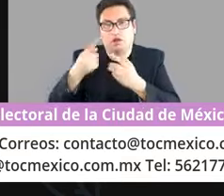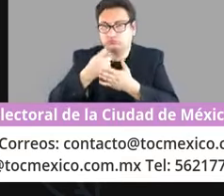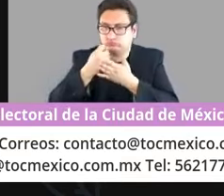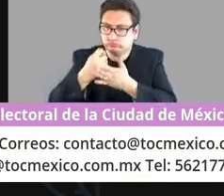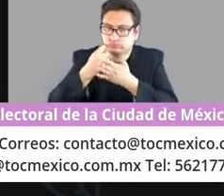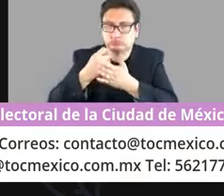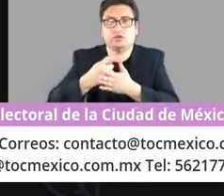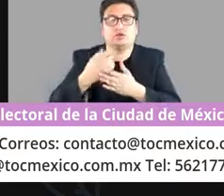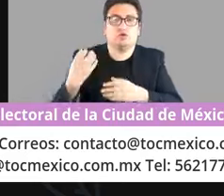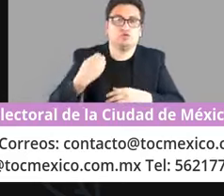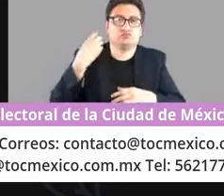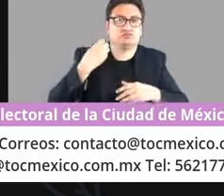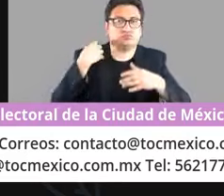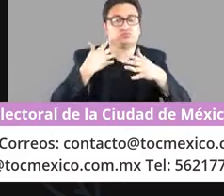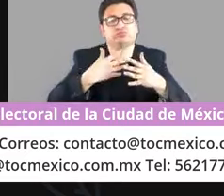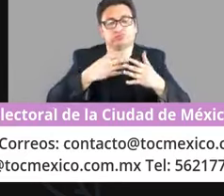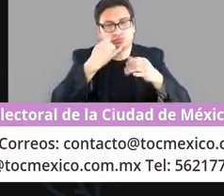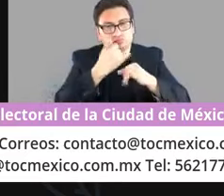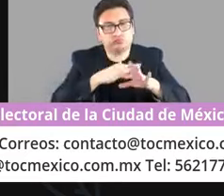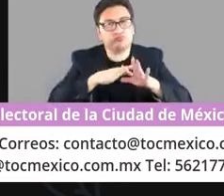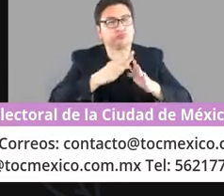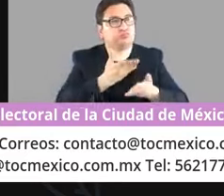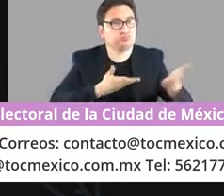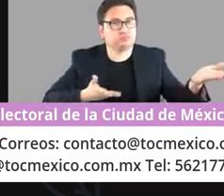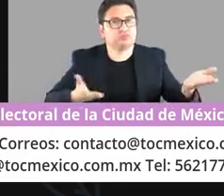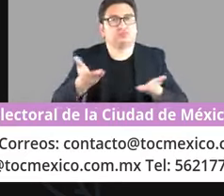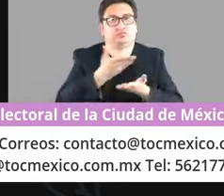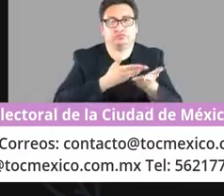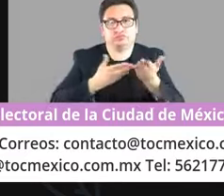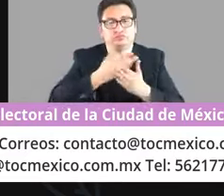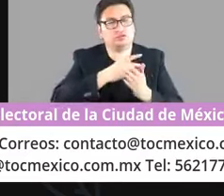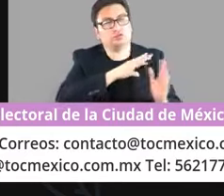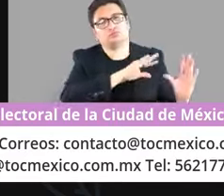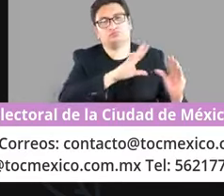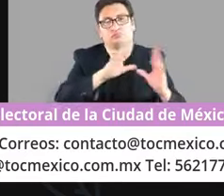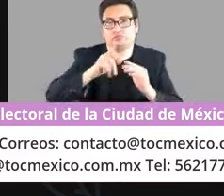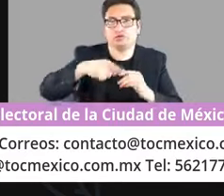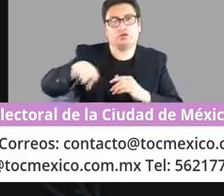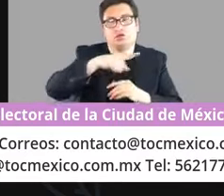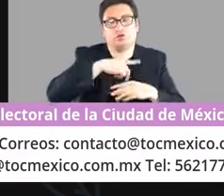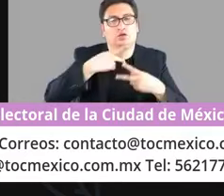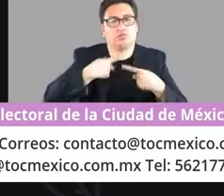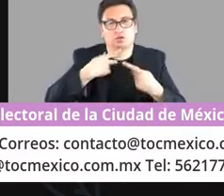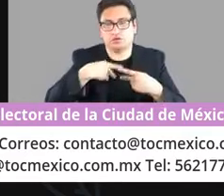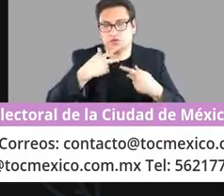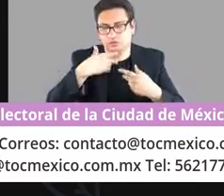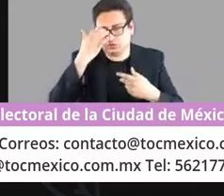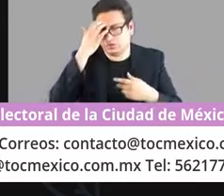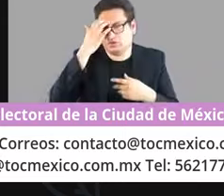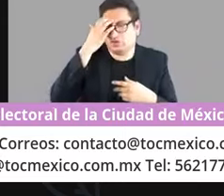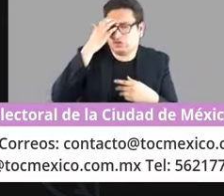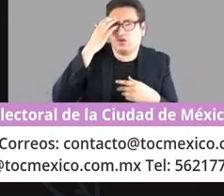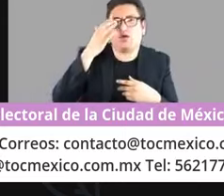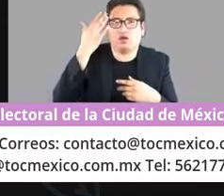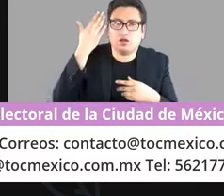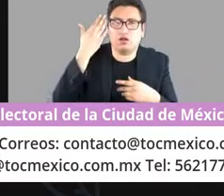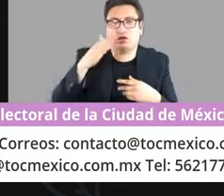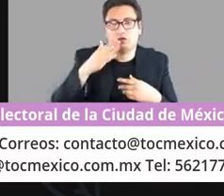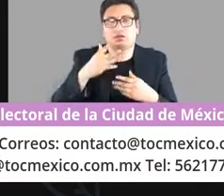y compartiendo conocimiento para que esa, ahora sí que distancia entre conseguir un buen